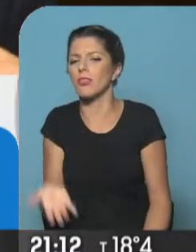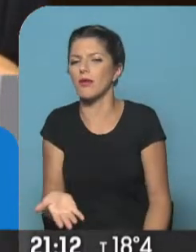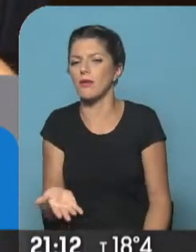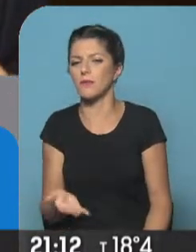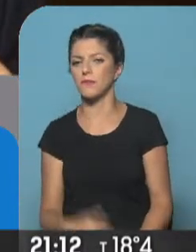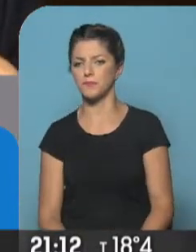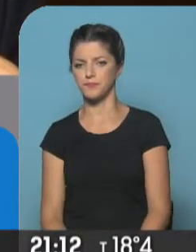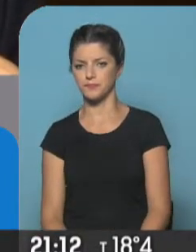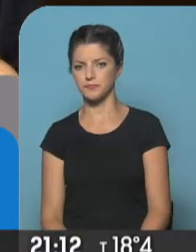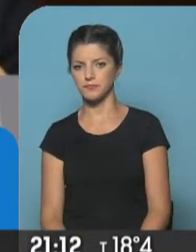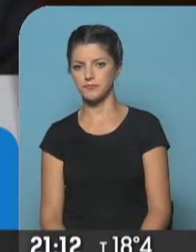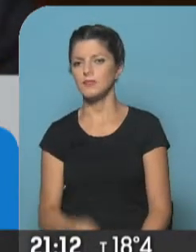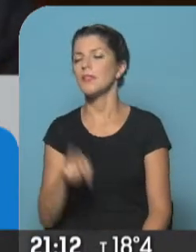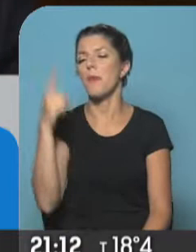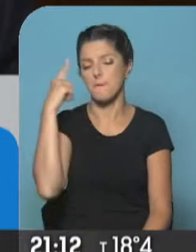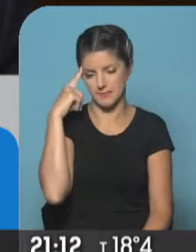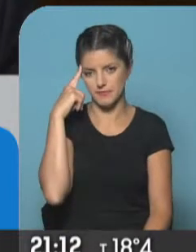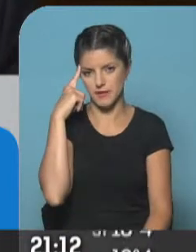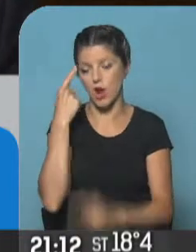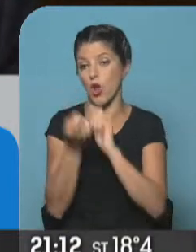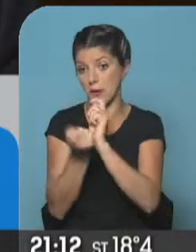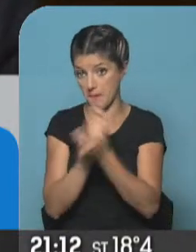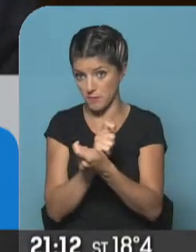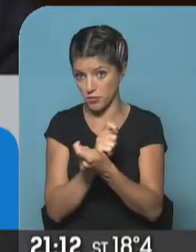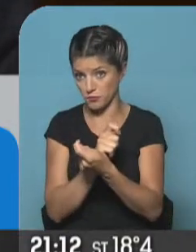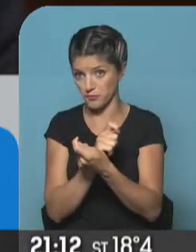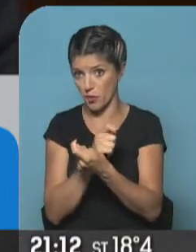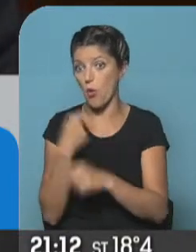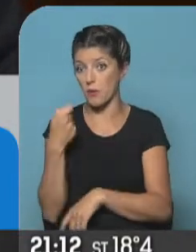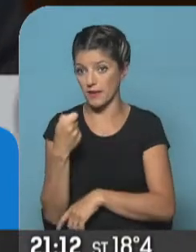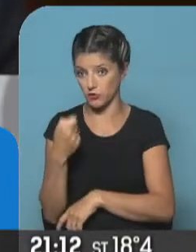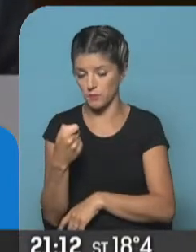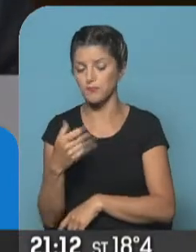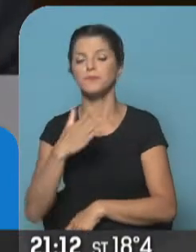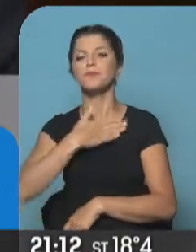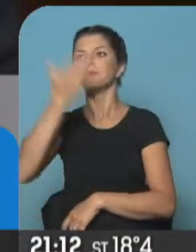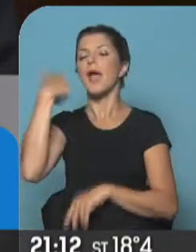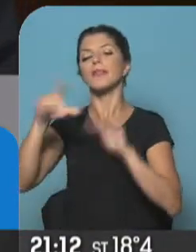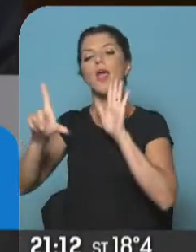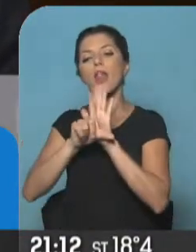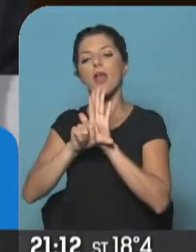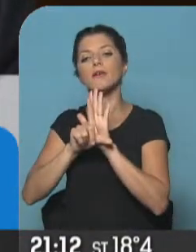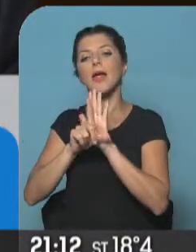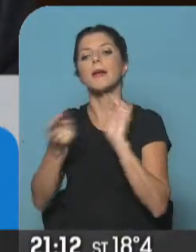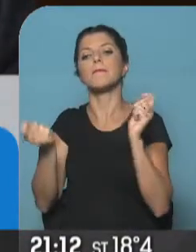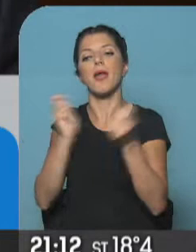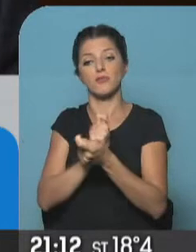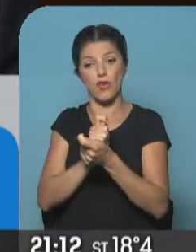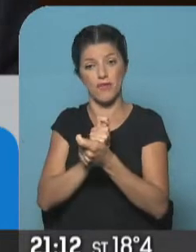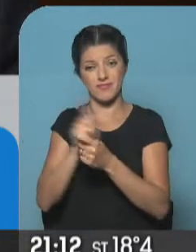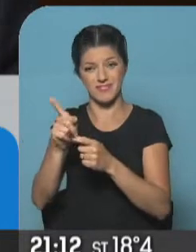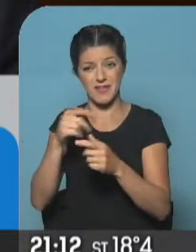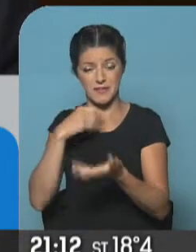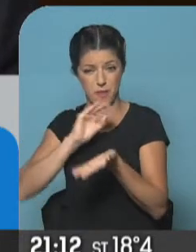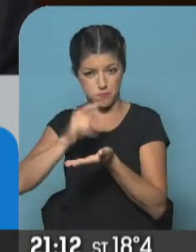lado de los cambios previsionales. La realidad es que nosotros, cuando votamos la ley de reparación histórica en abril del año pasado,